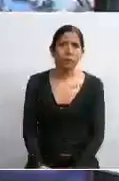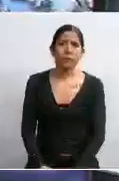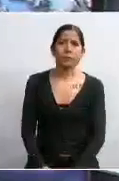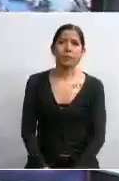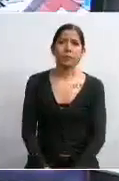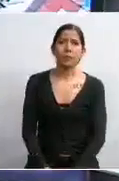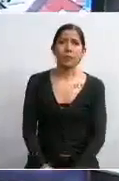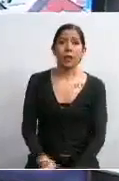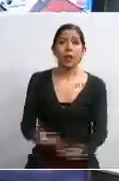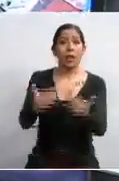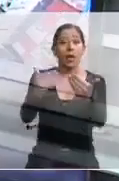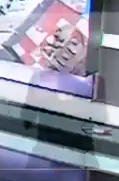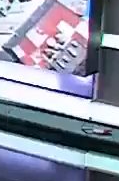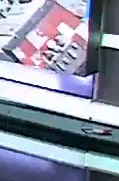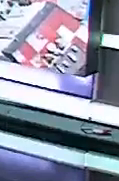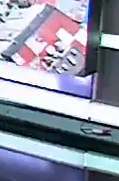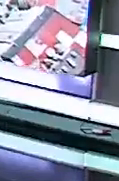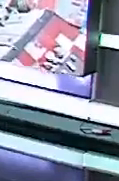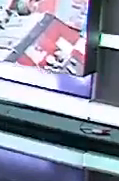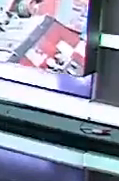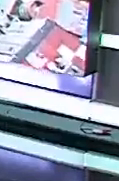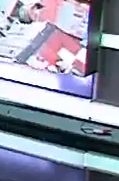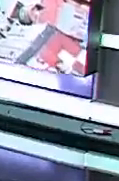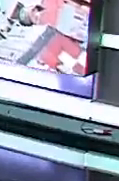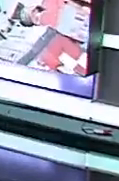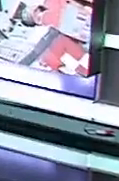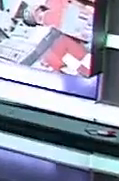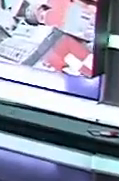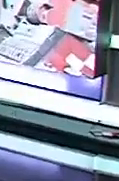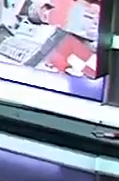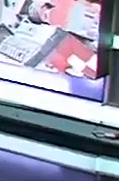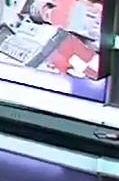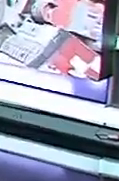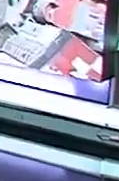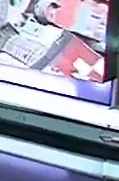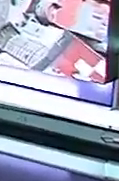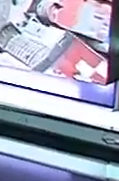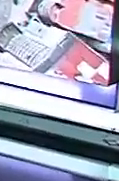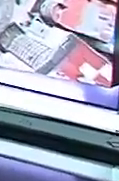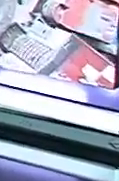Y pasamos a noticias sobre la sede de gobierno, pues la policía criticó